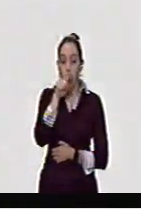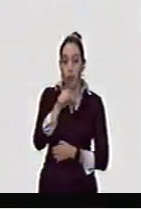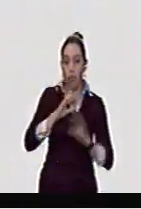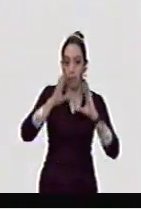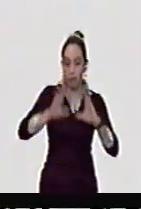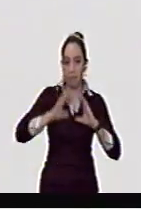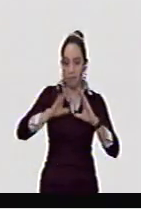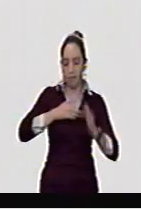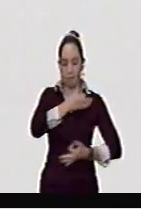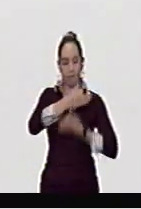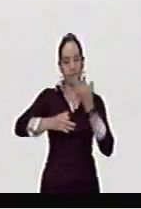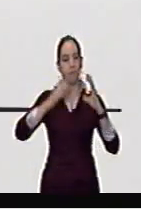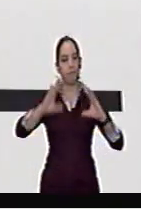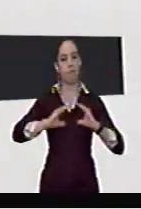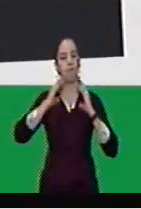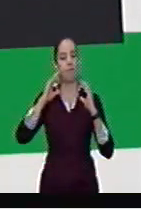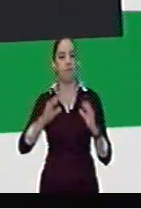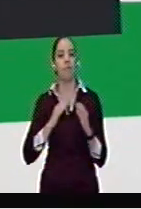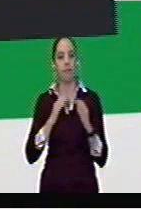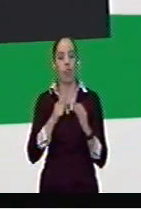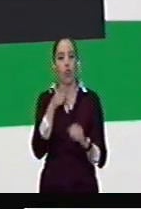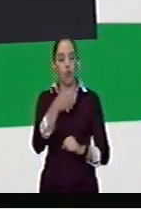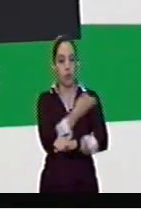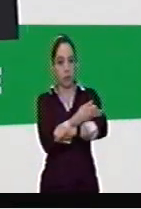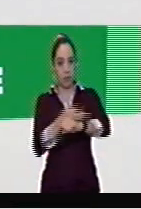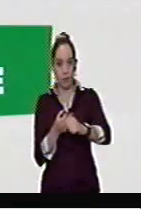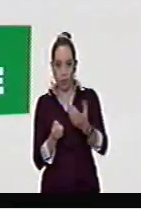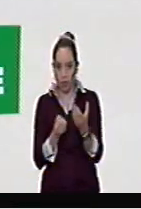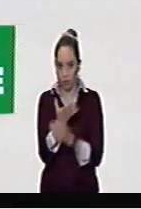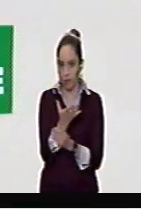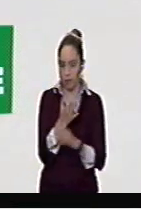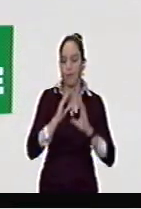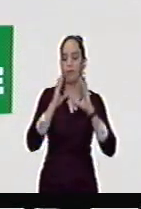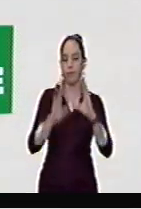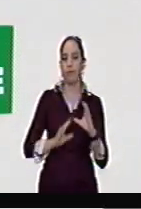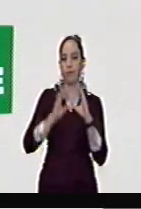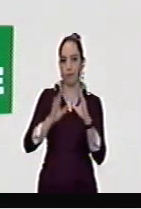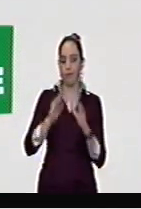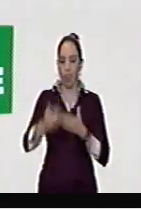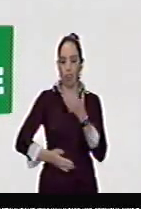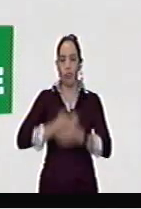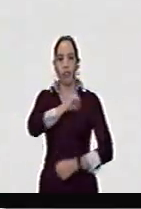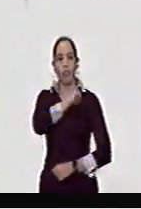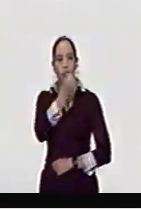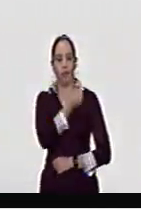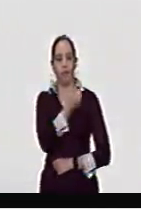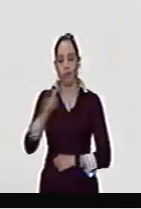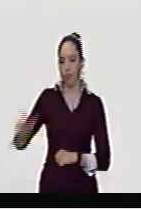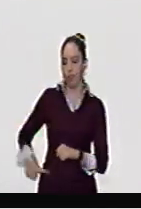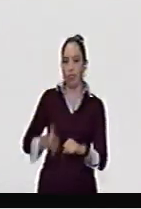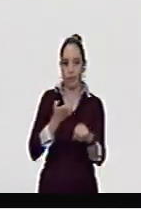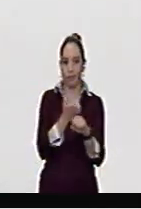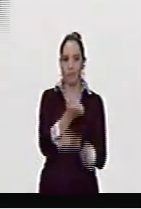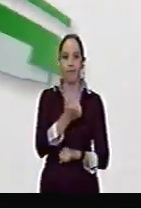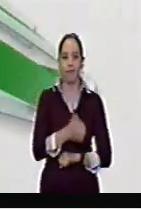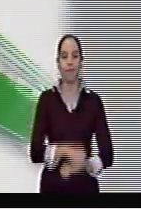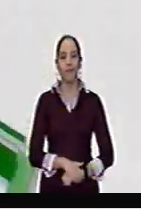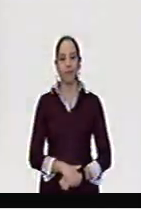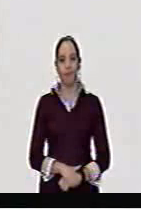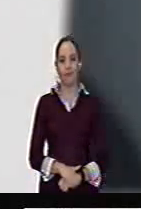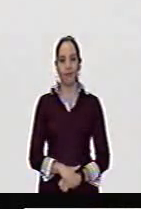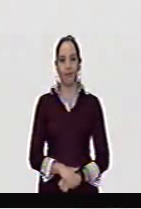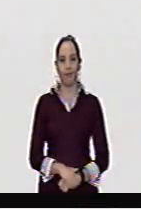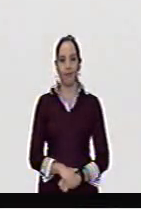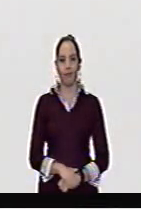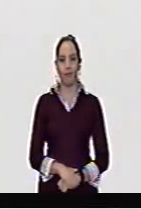800-123-8888. Si te cuidas tú, nos cuidamos todos. Por tu familia, si sales, cuídate. Servicios de Salud, Gobierno